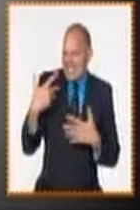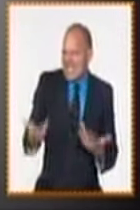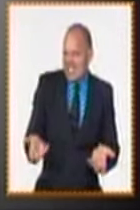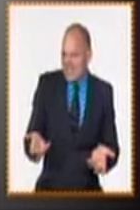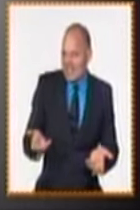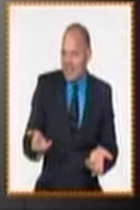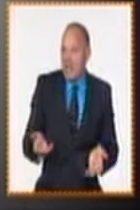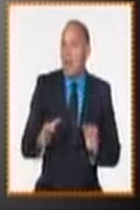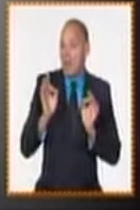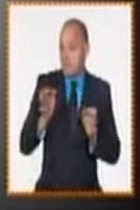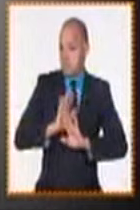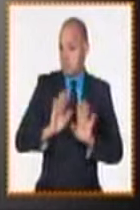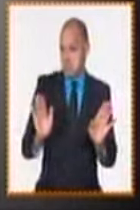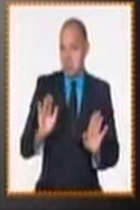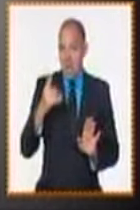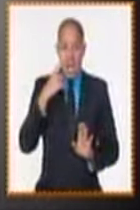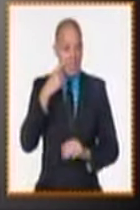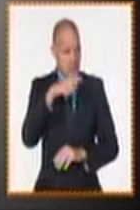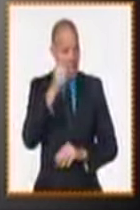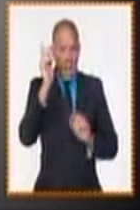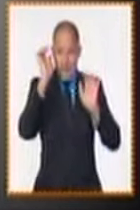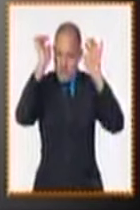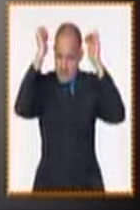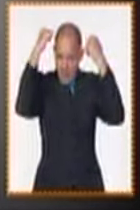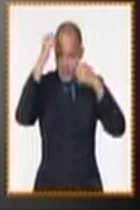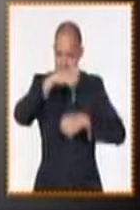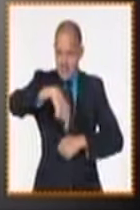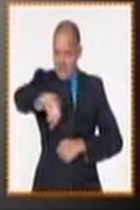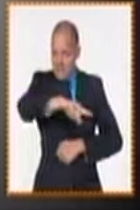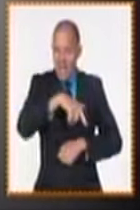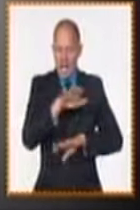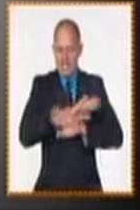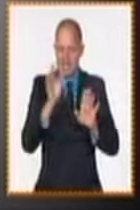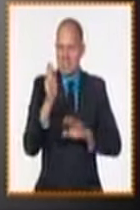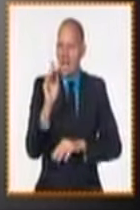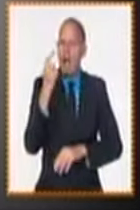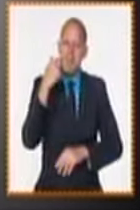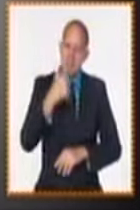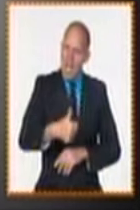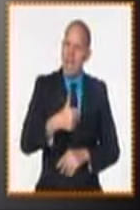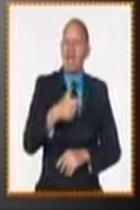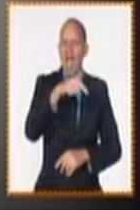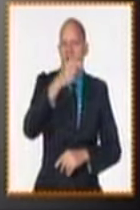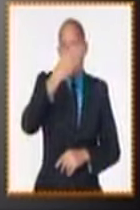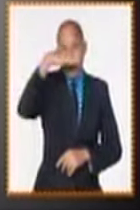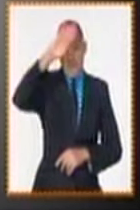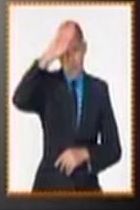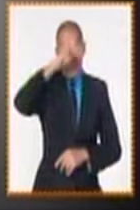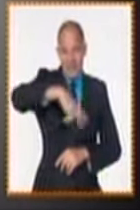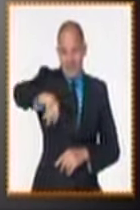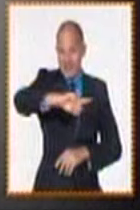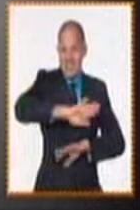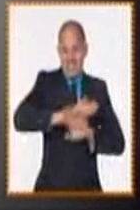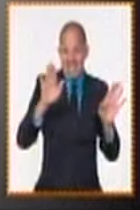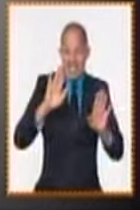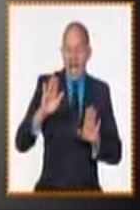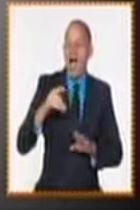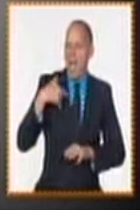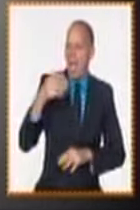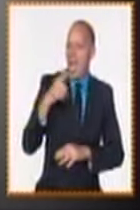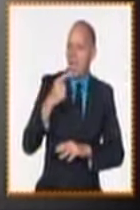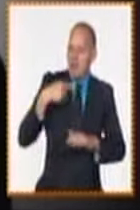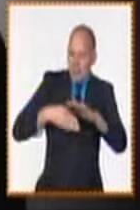los libertadores, han ganado una batalla decisiva, han tomado una ciudad, hecho que no se va a